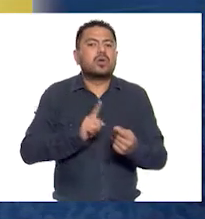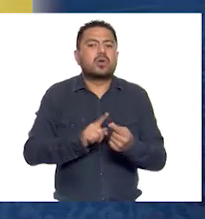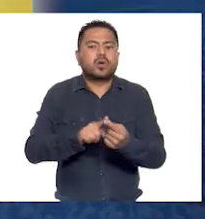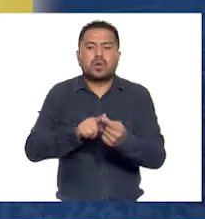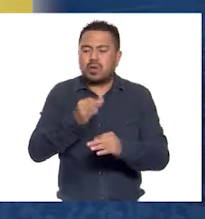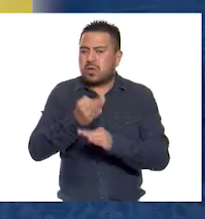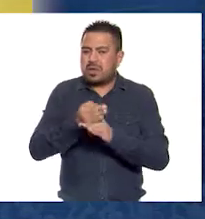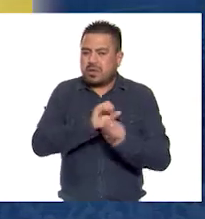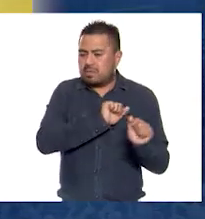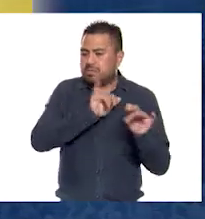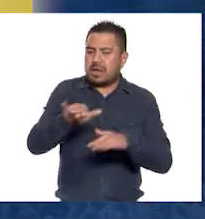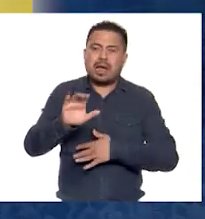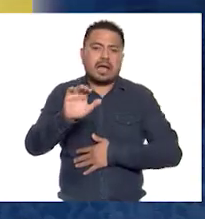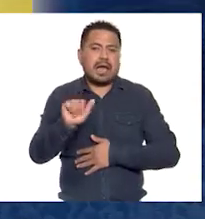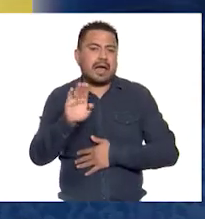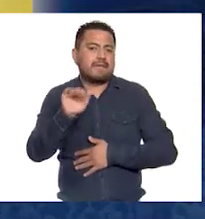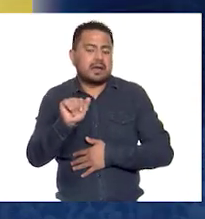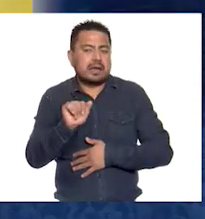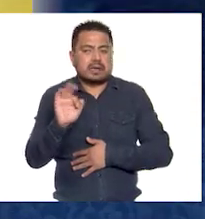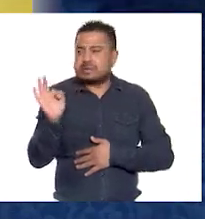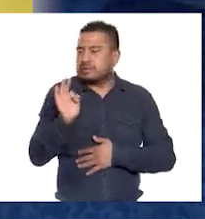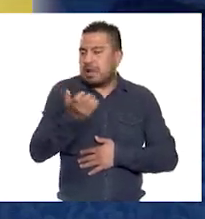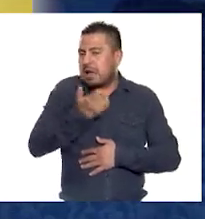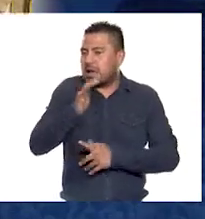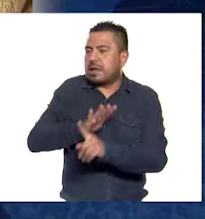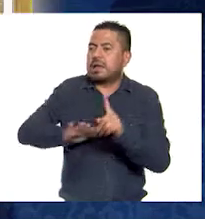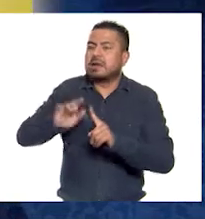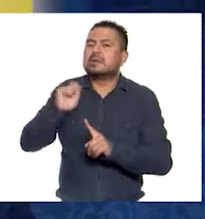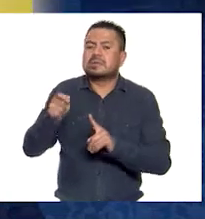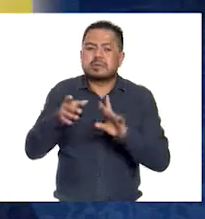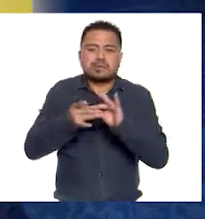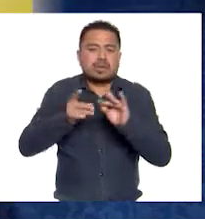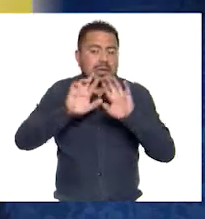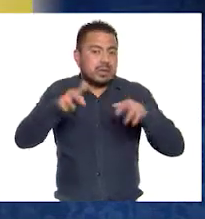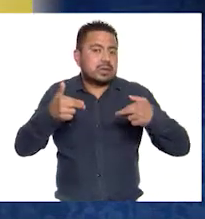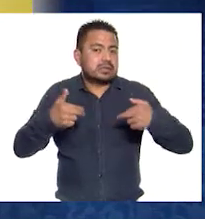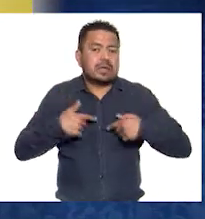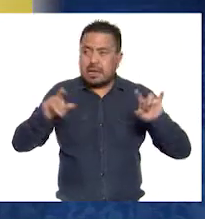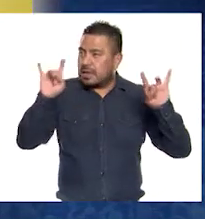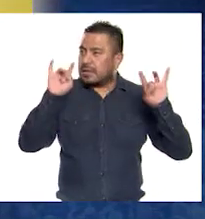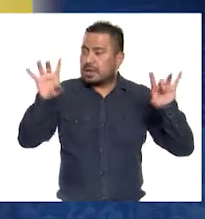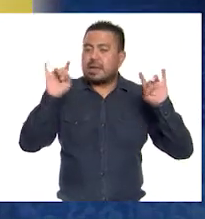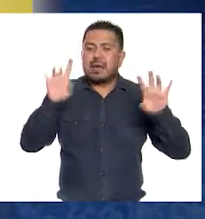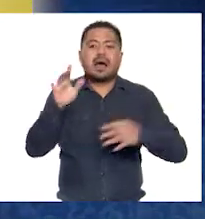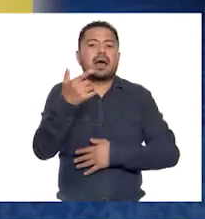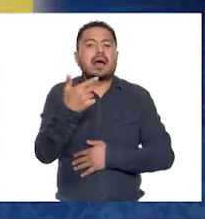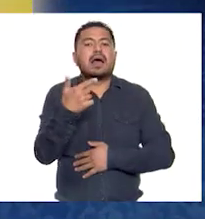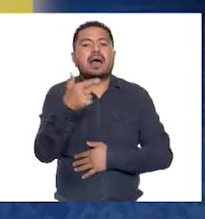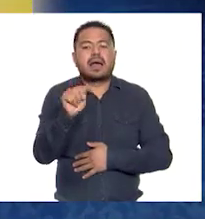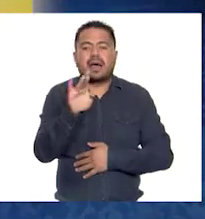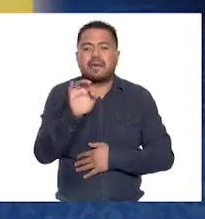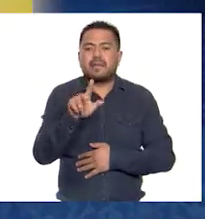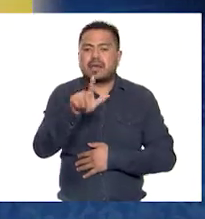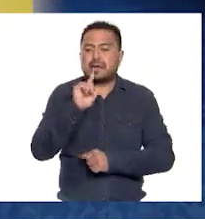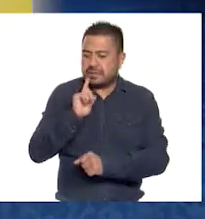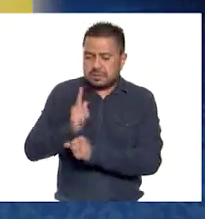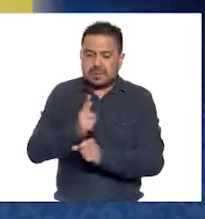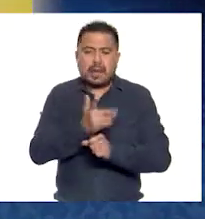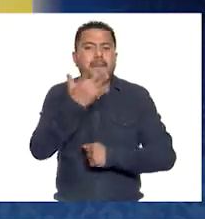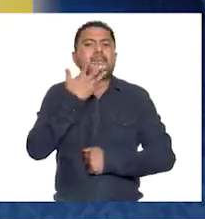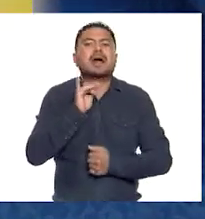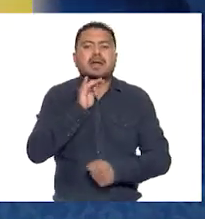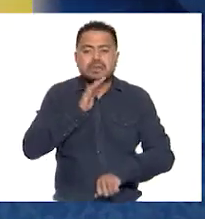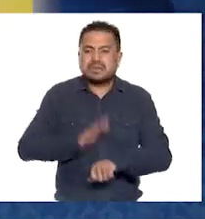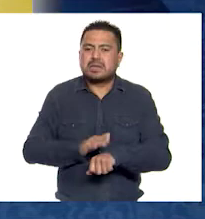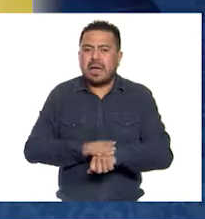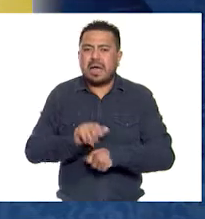encuentra el santuario de la Caba. Según su tradición, recibió la visita del arcángel Gabriel, a quien identificó como mensajero de